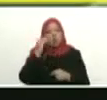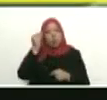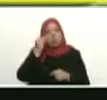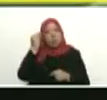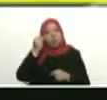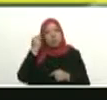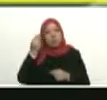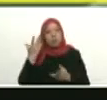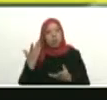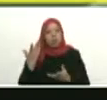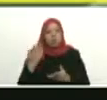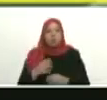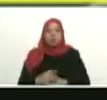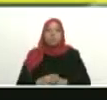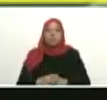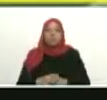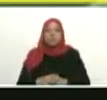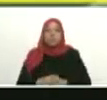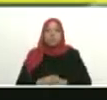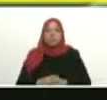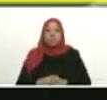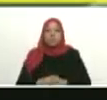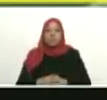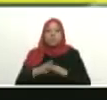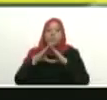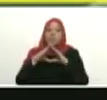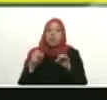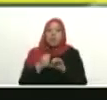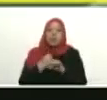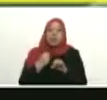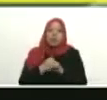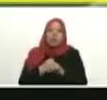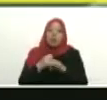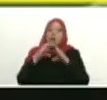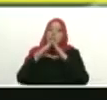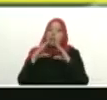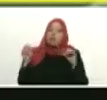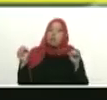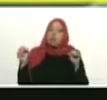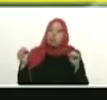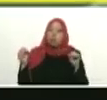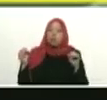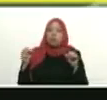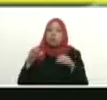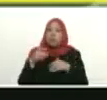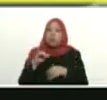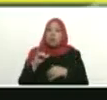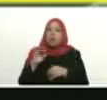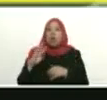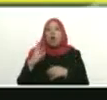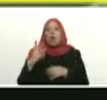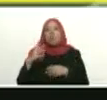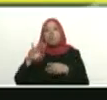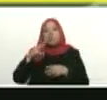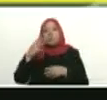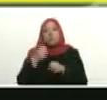pensamiento crítico en todos y en todas. Y una cuarta